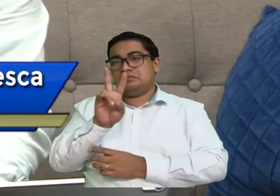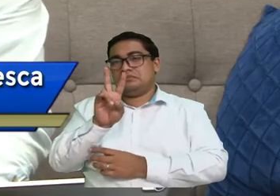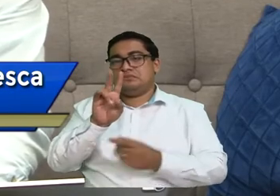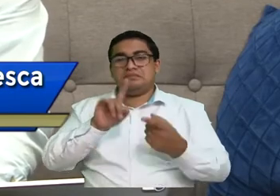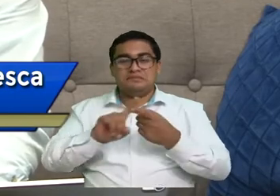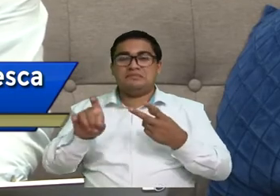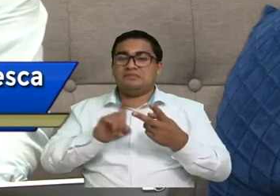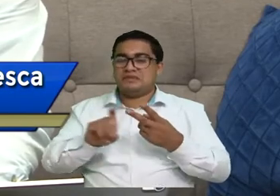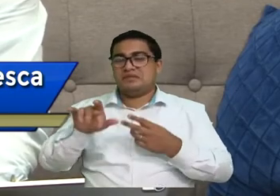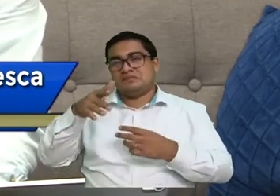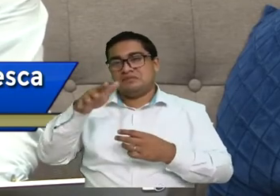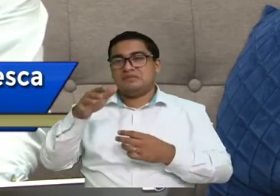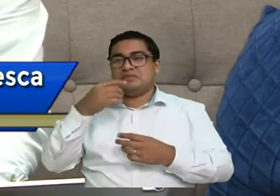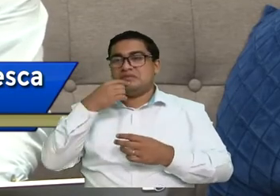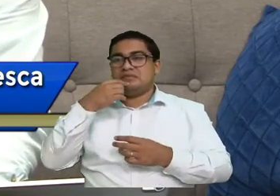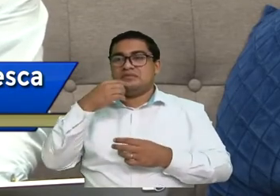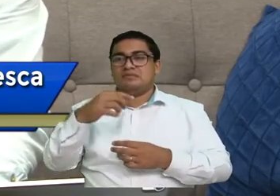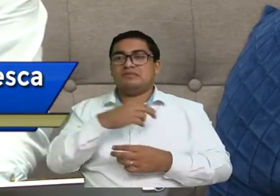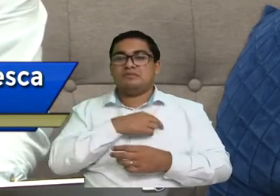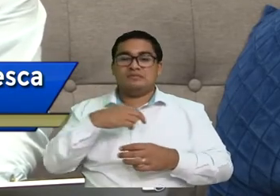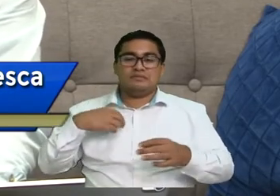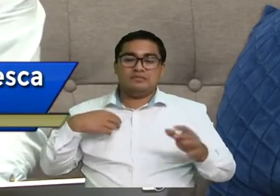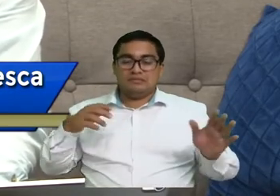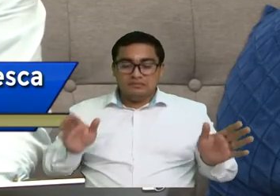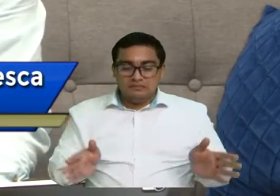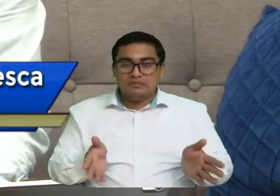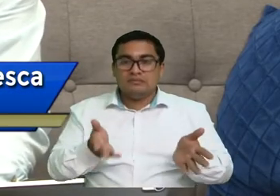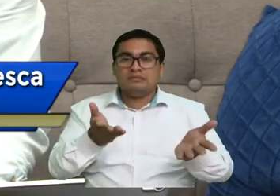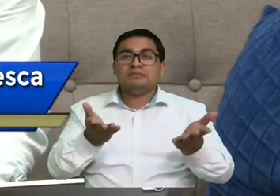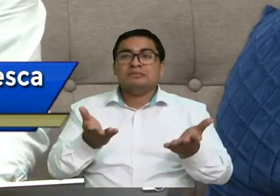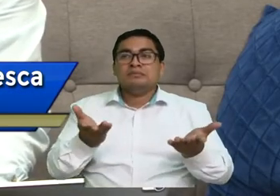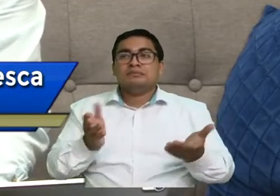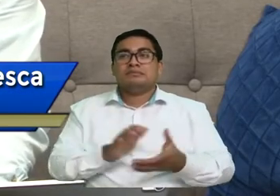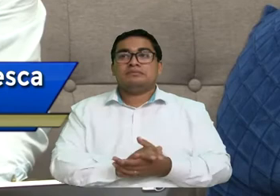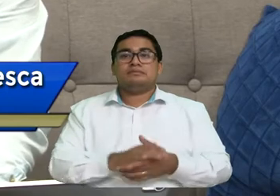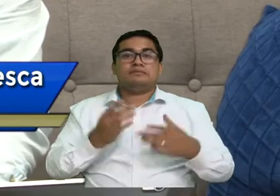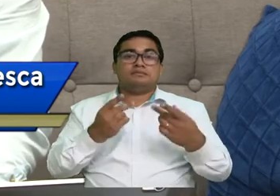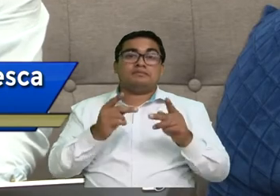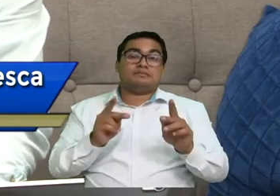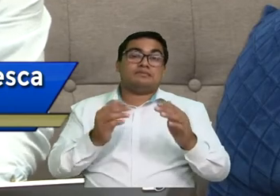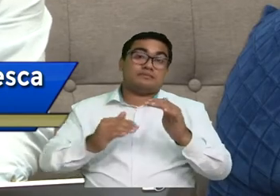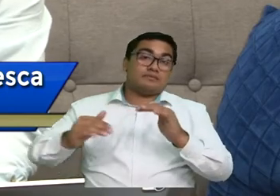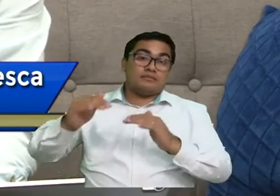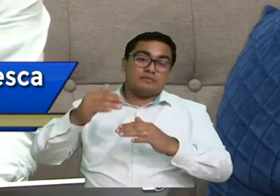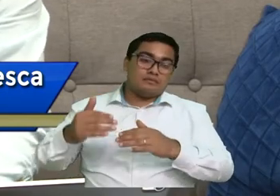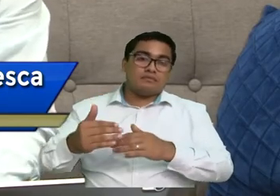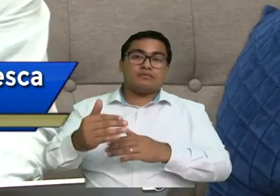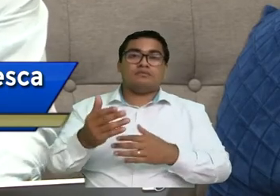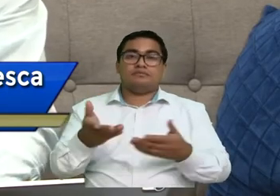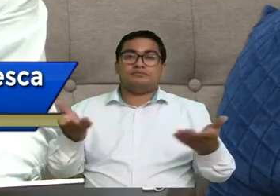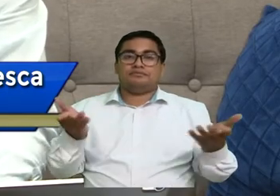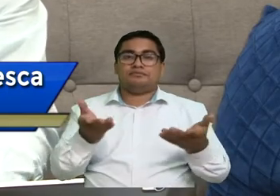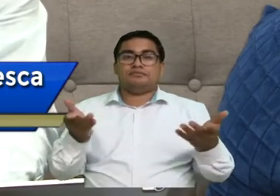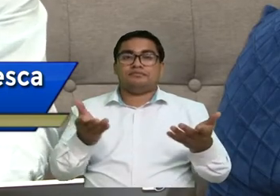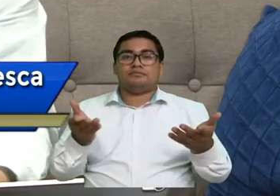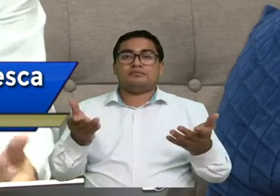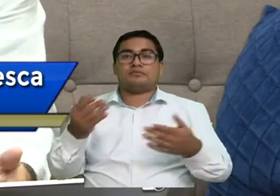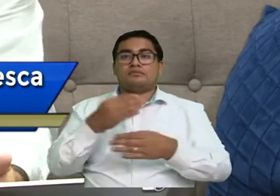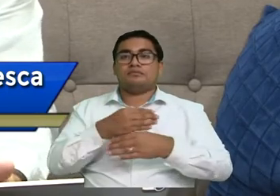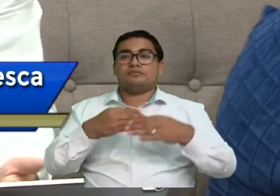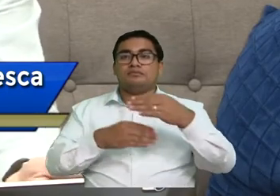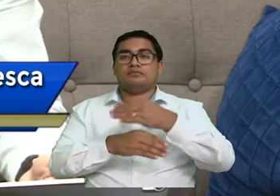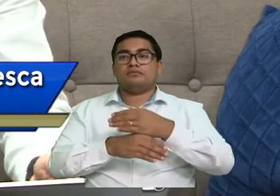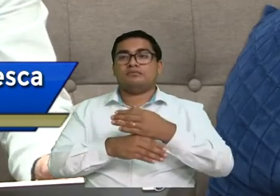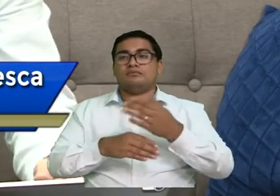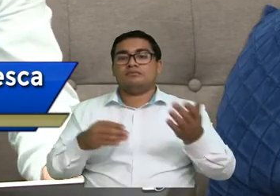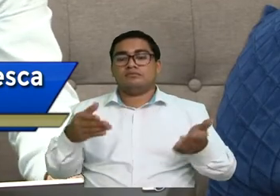como 2 meses o 1 mes y medio de estarlo impulsando, pero va más allá de la construcción